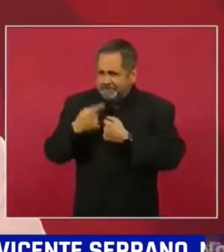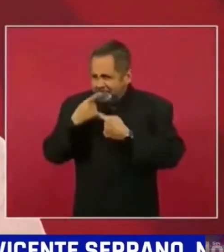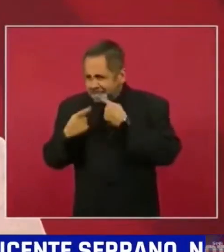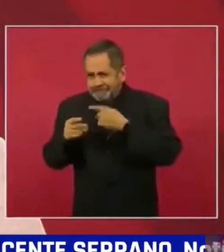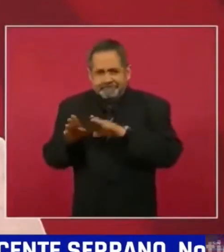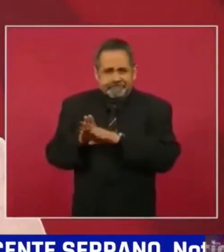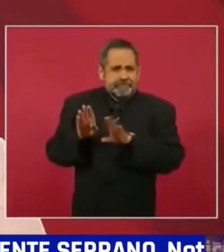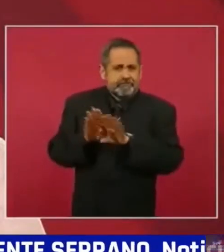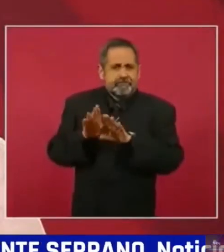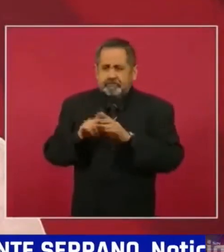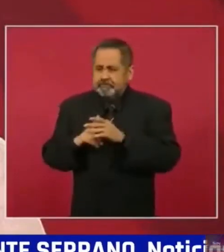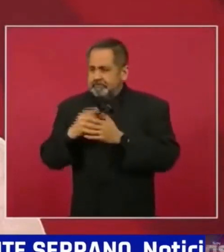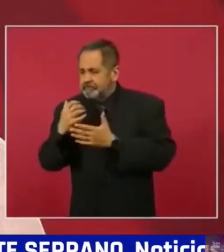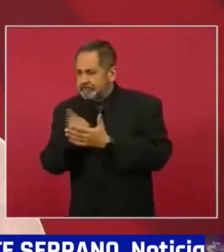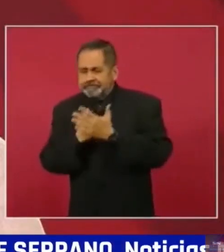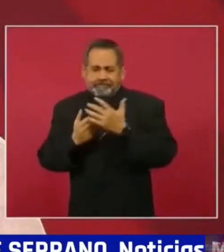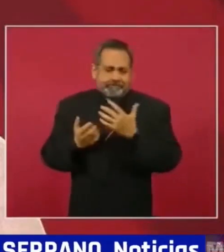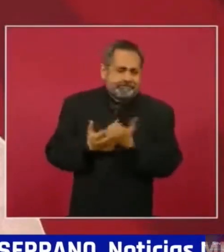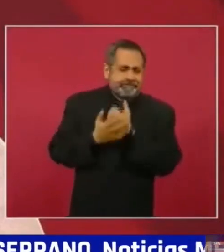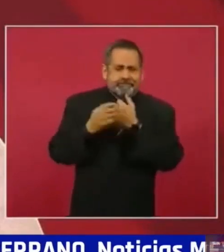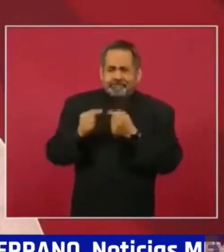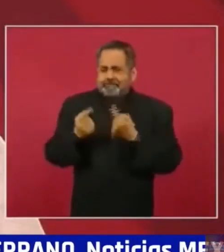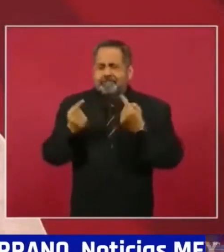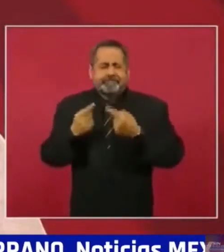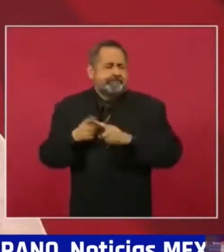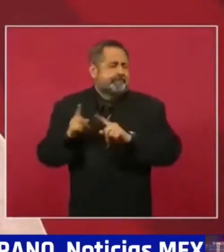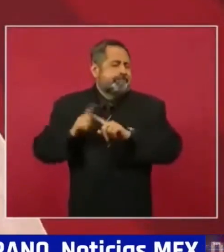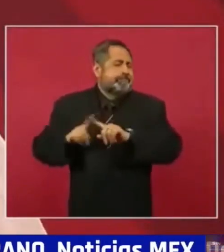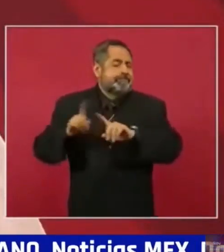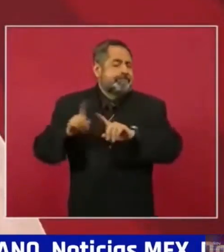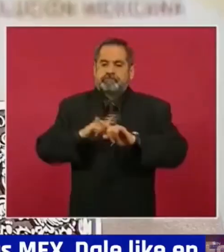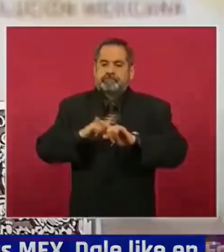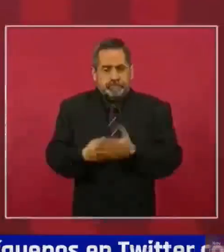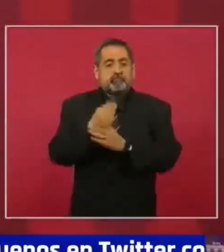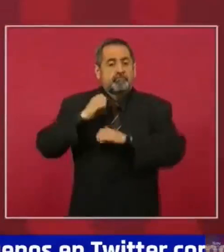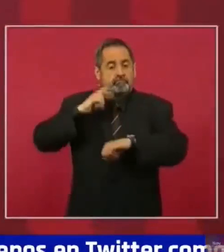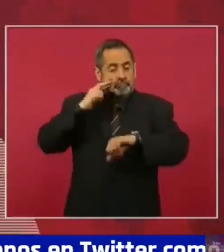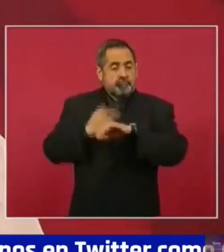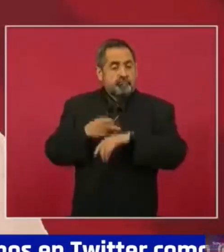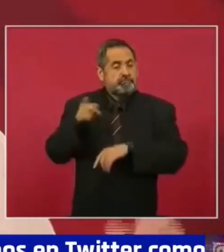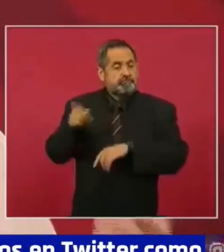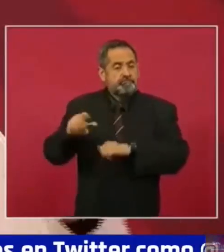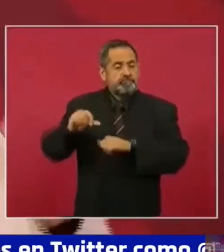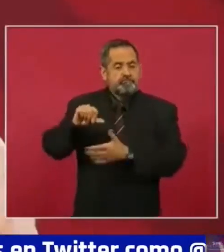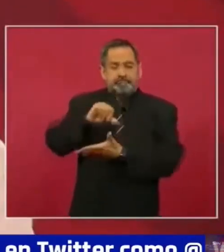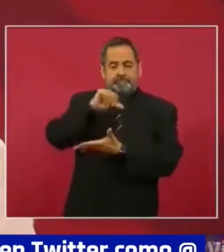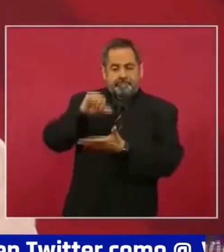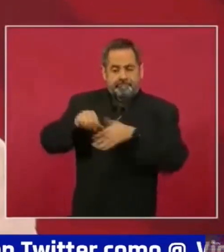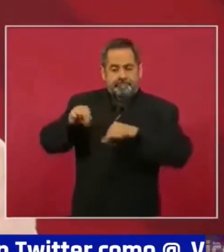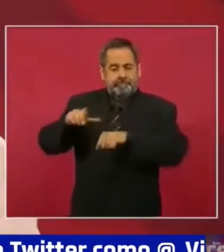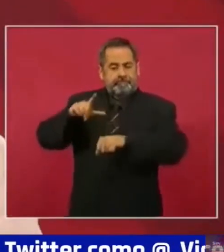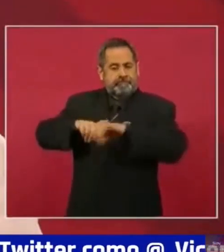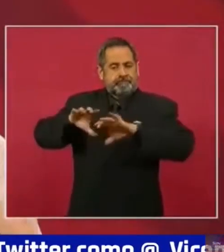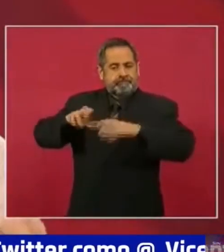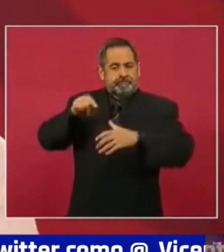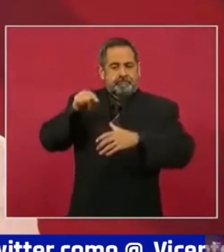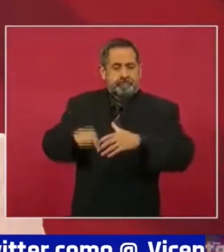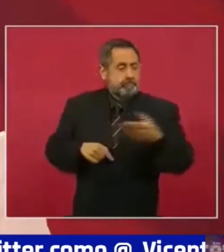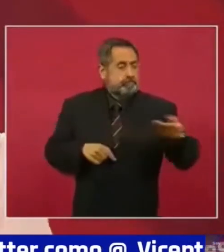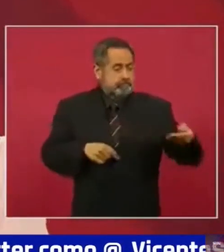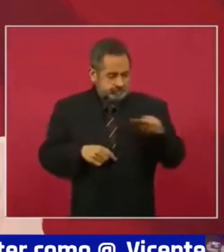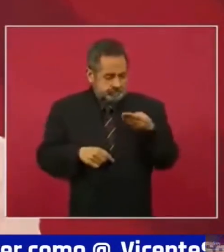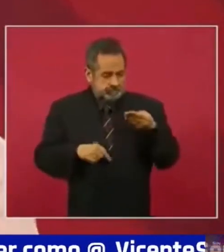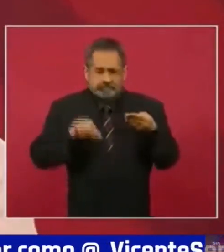hubo algunas donde ganaron la oposición, donde ya el centro laboral puede recibir las quejas y de